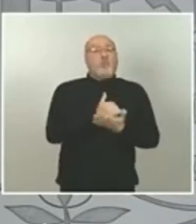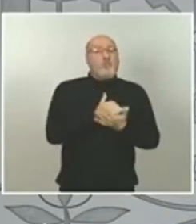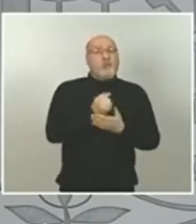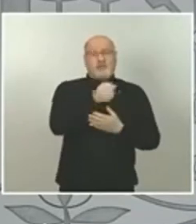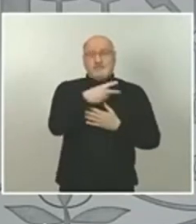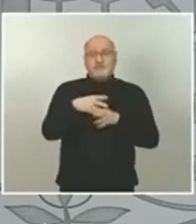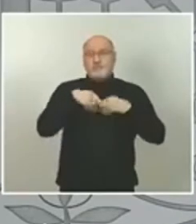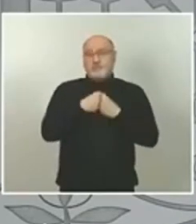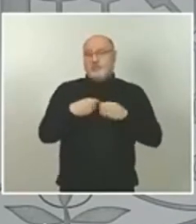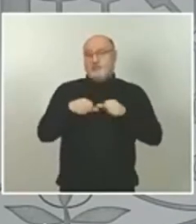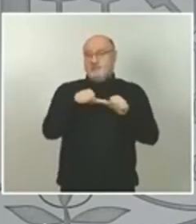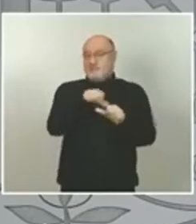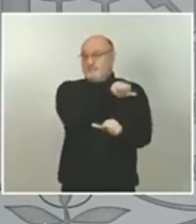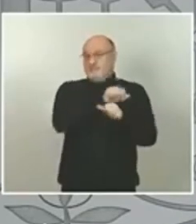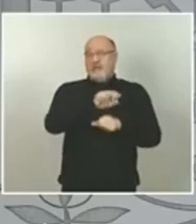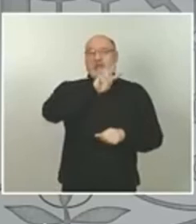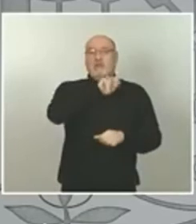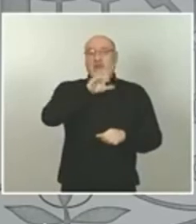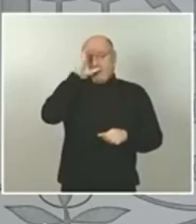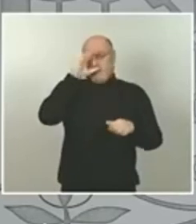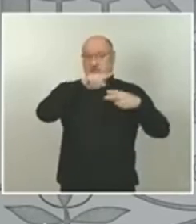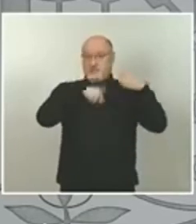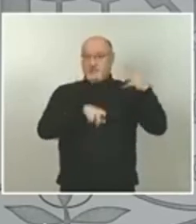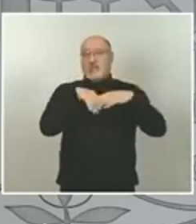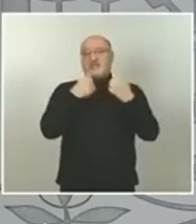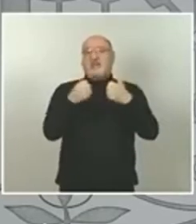semana del 21 de febrero al 27 ascienden a